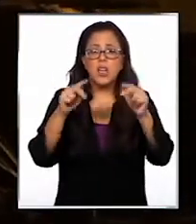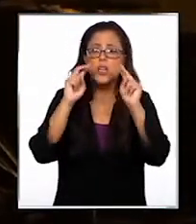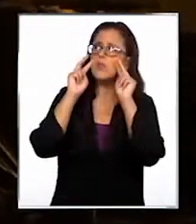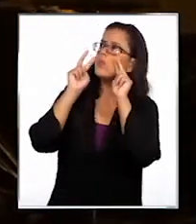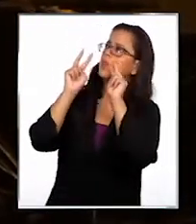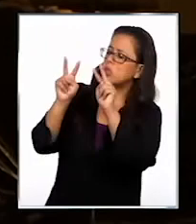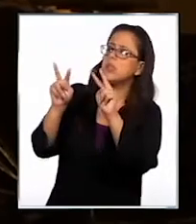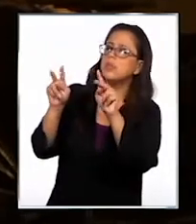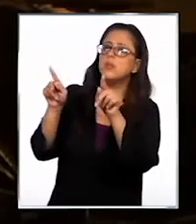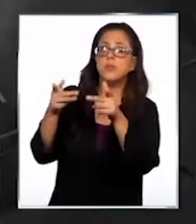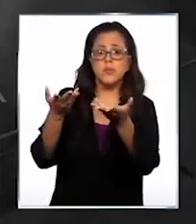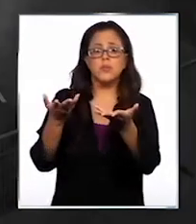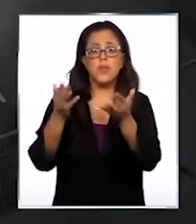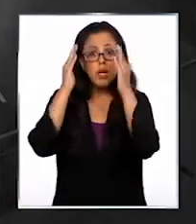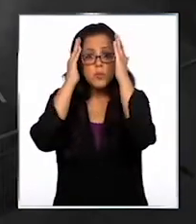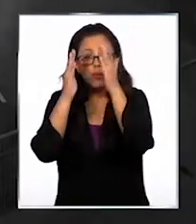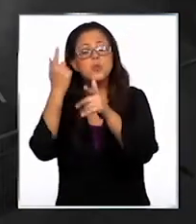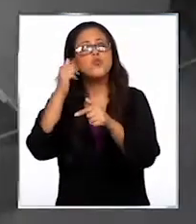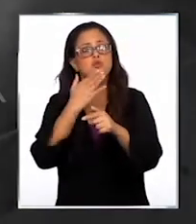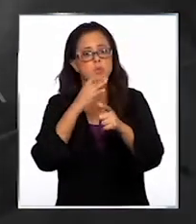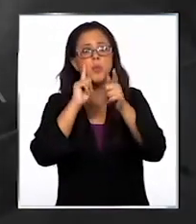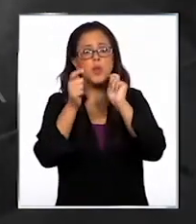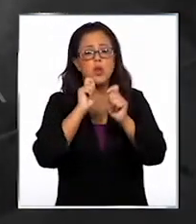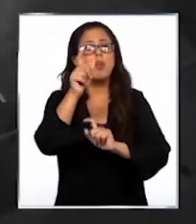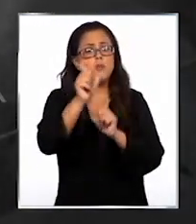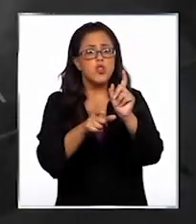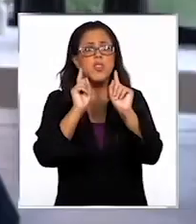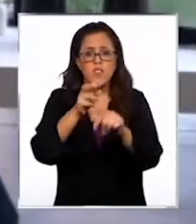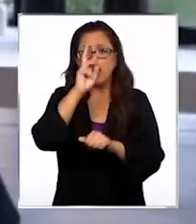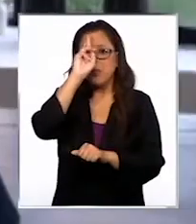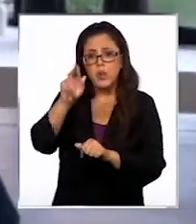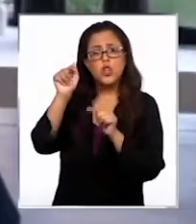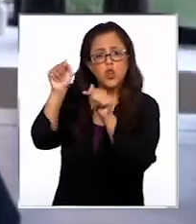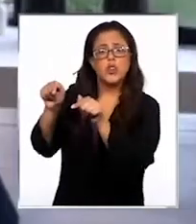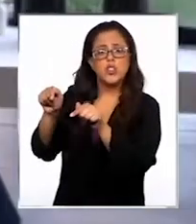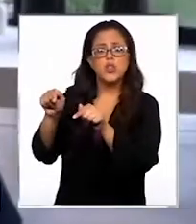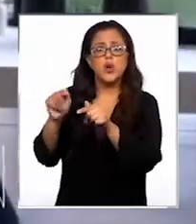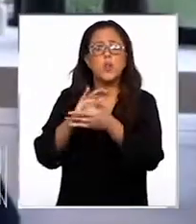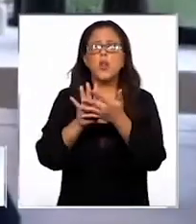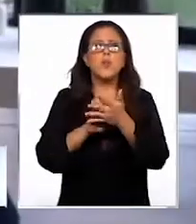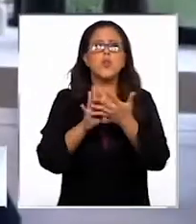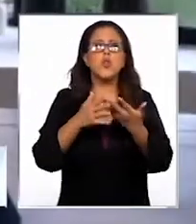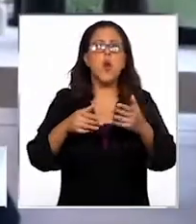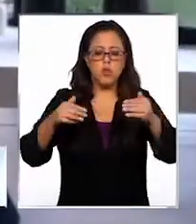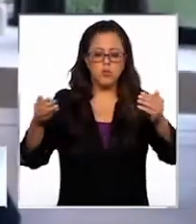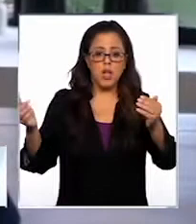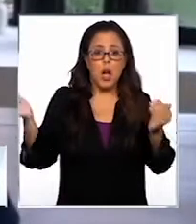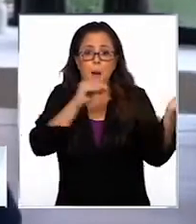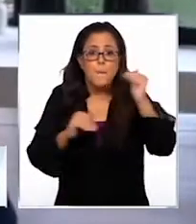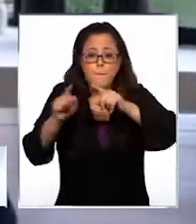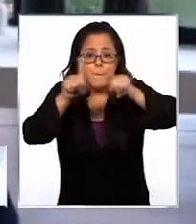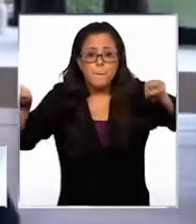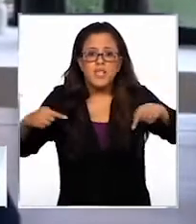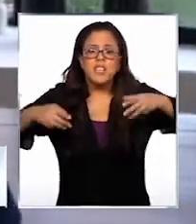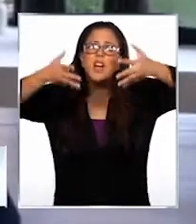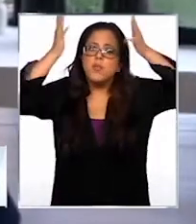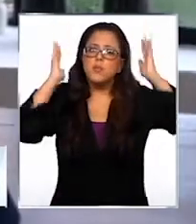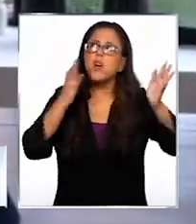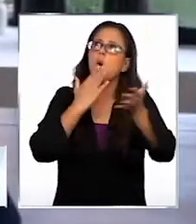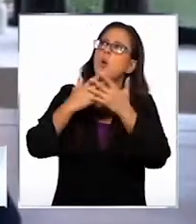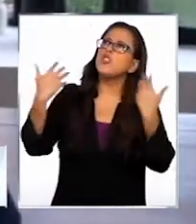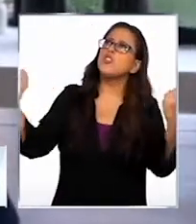de igual forma, peligroso. La gente también tiene que tener mucho respeto por este tema. Por ejemplo, no bañarse en piscina durante